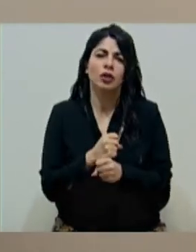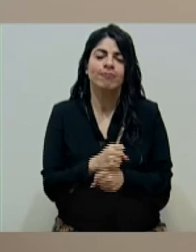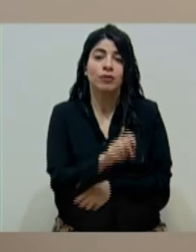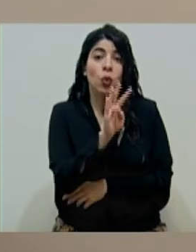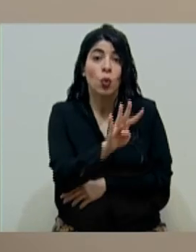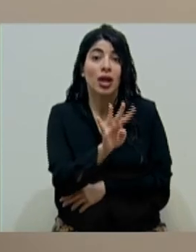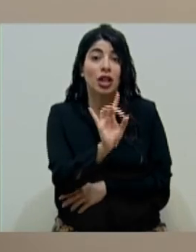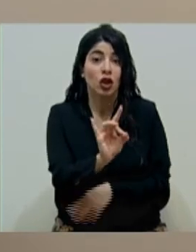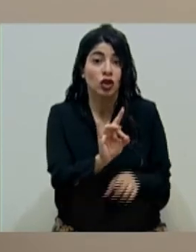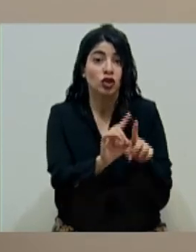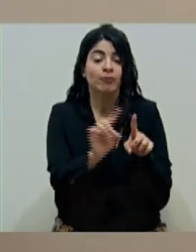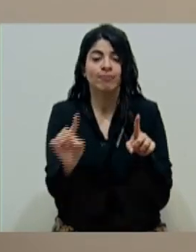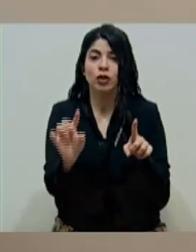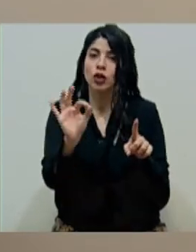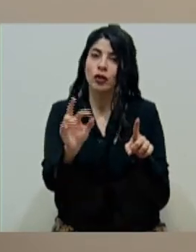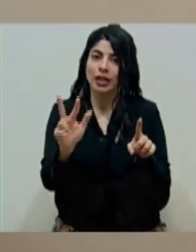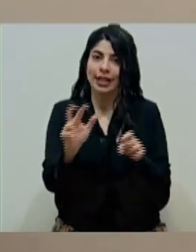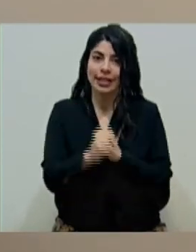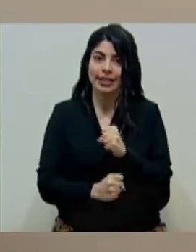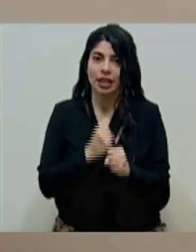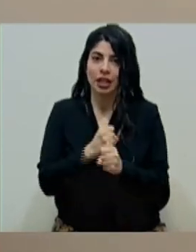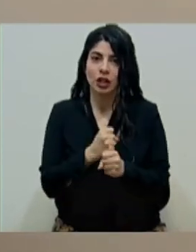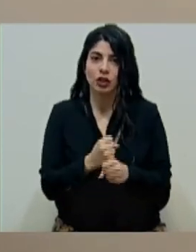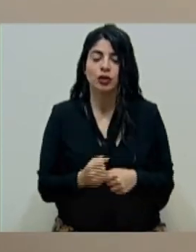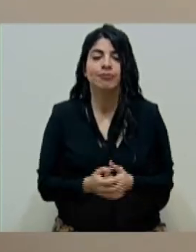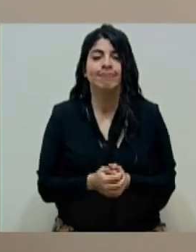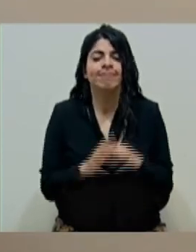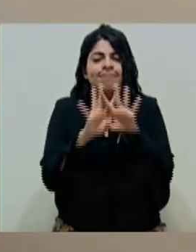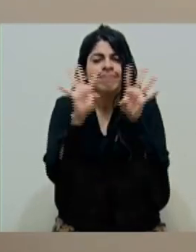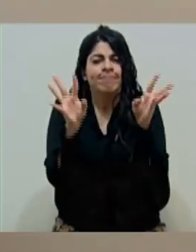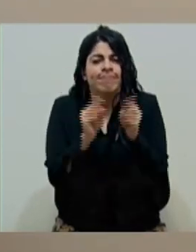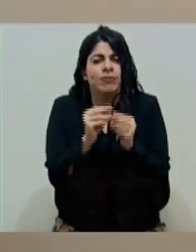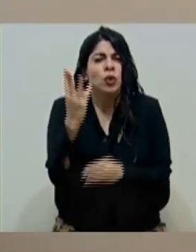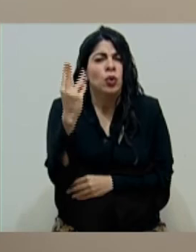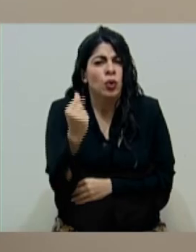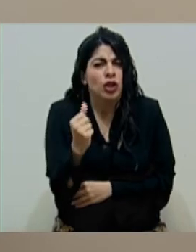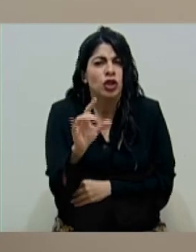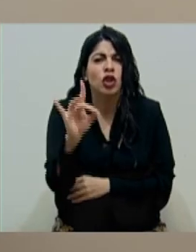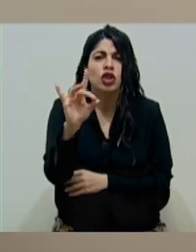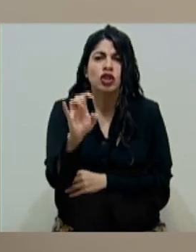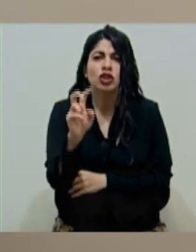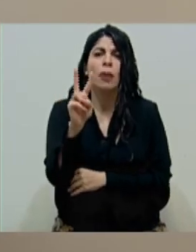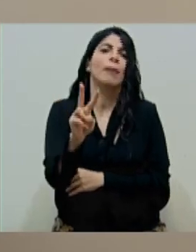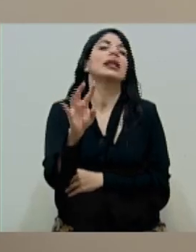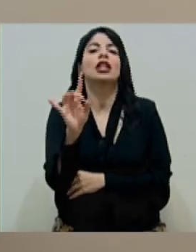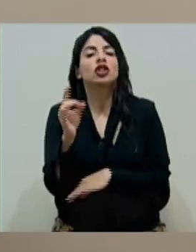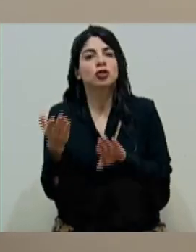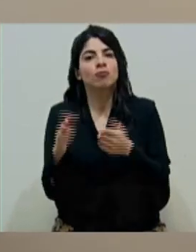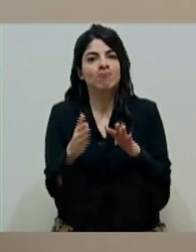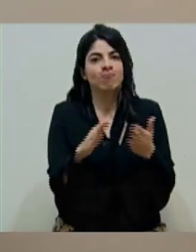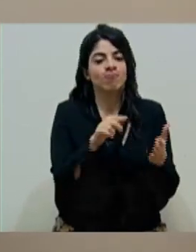los 48 a los 93 años. En total se contabilizan 828